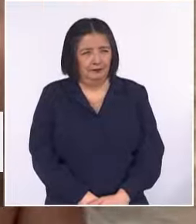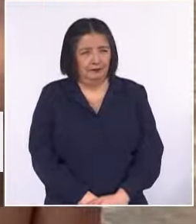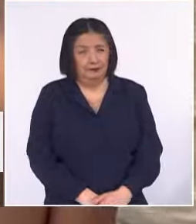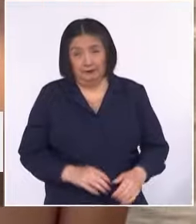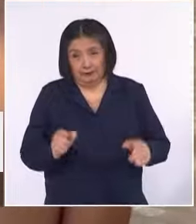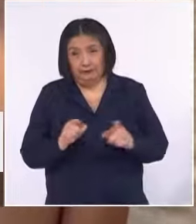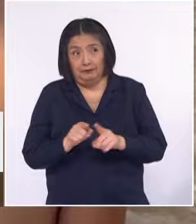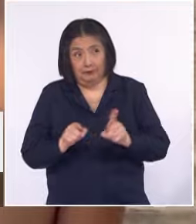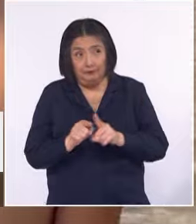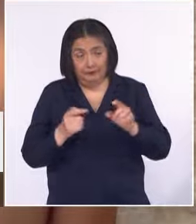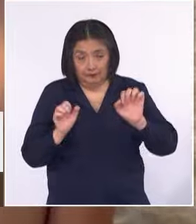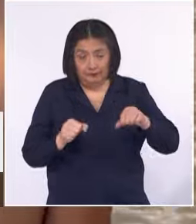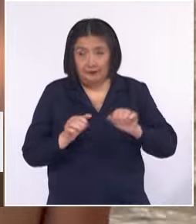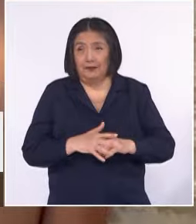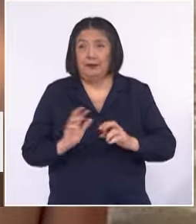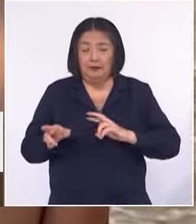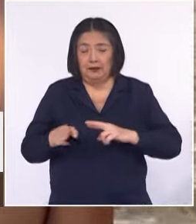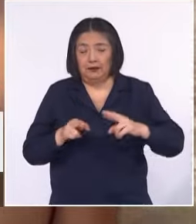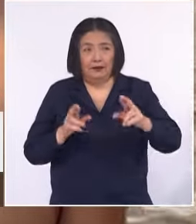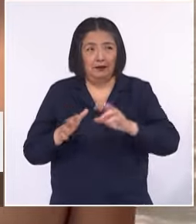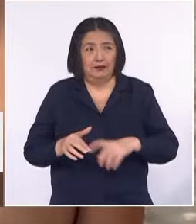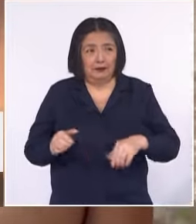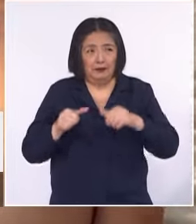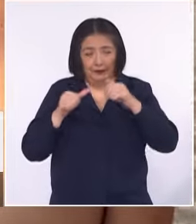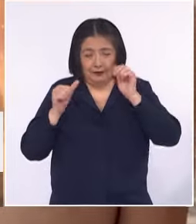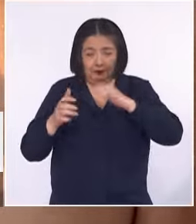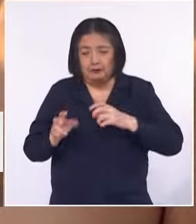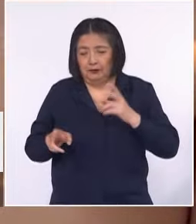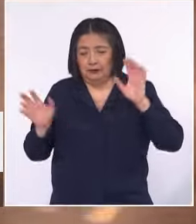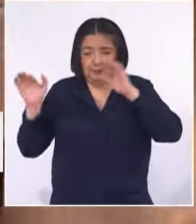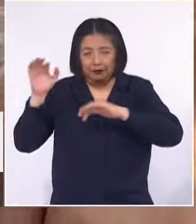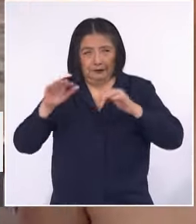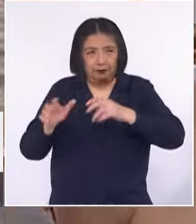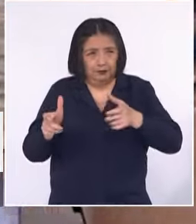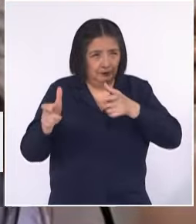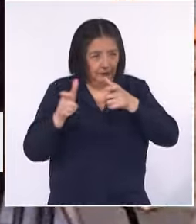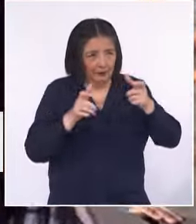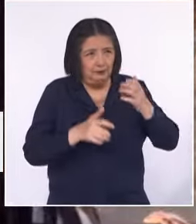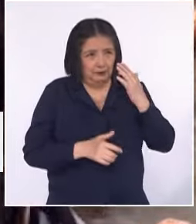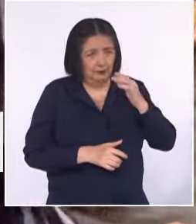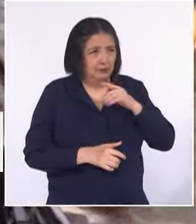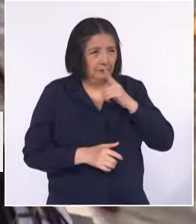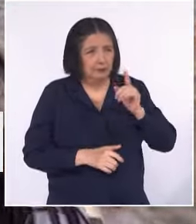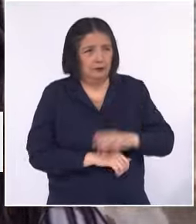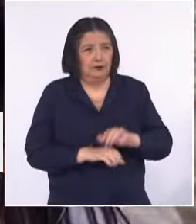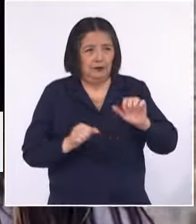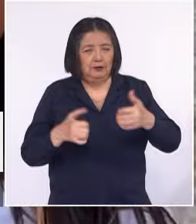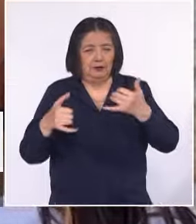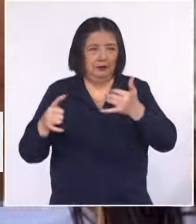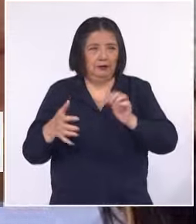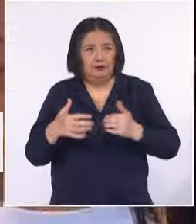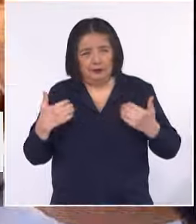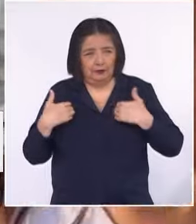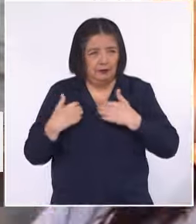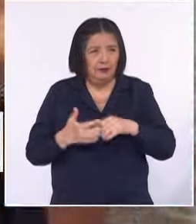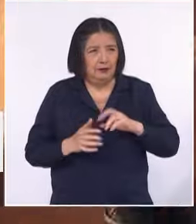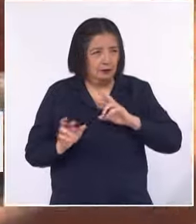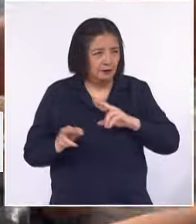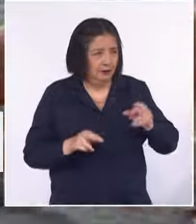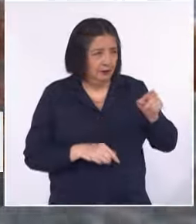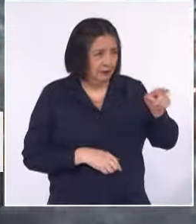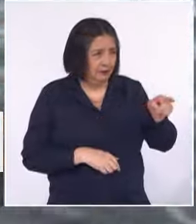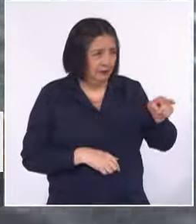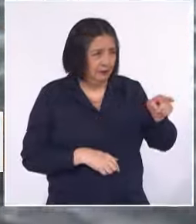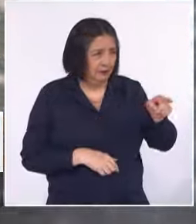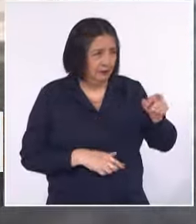También nada en el río Amazonas bajo los cuidados de sus padres. ¿Qué están haciendo? Estamos jugando a los animales de río. Ellos son los